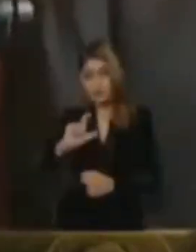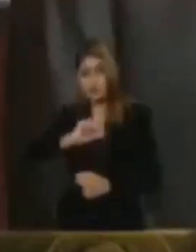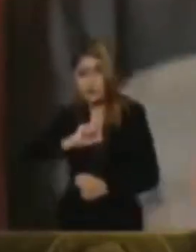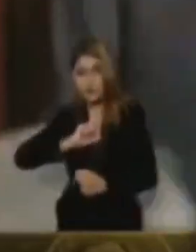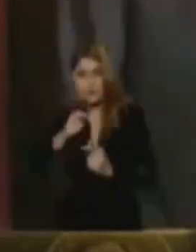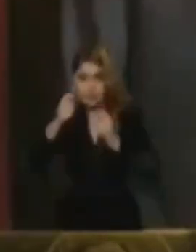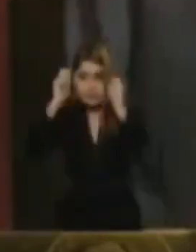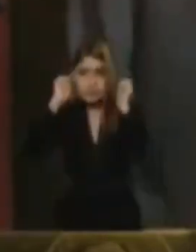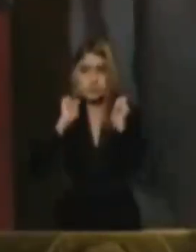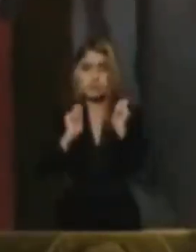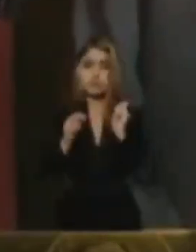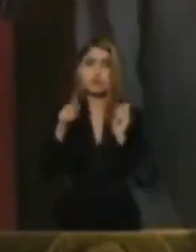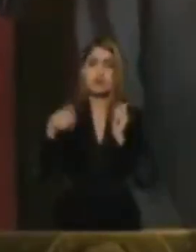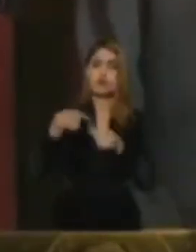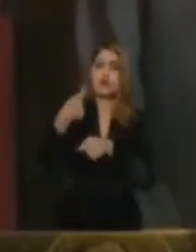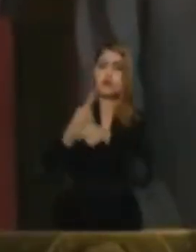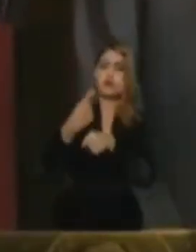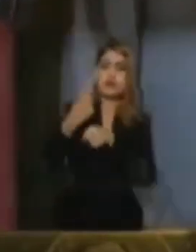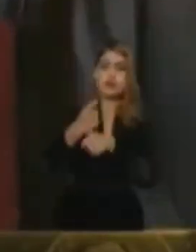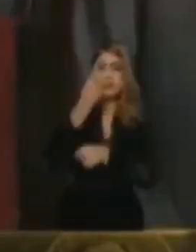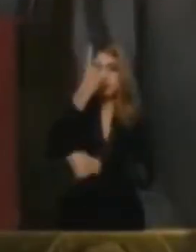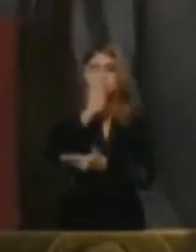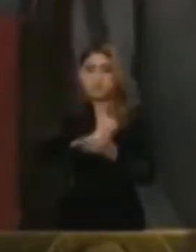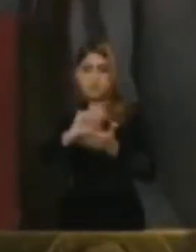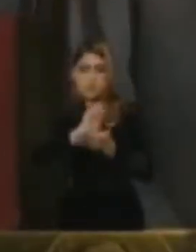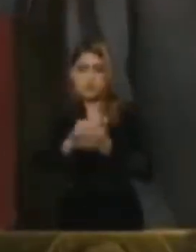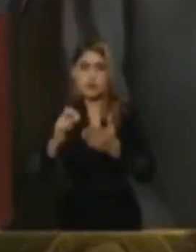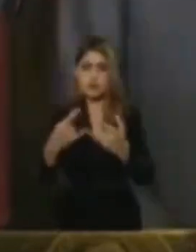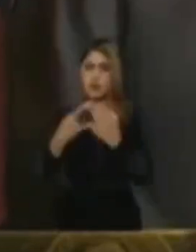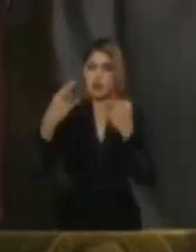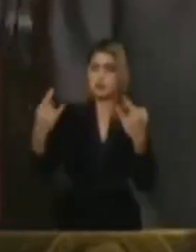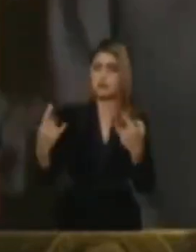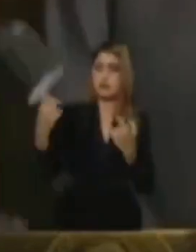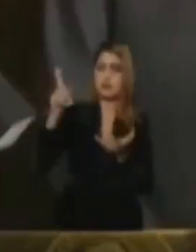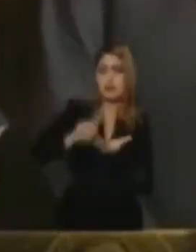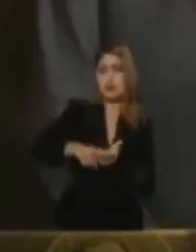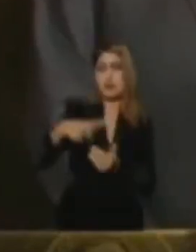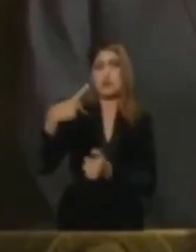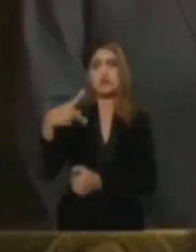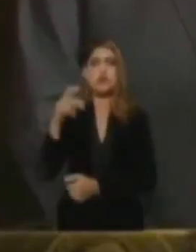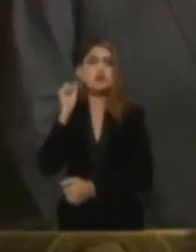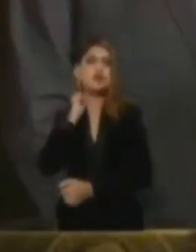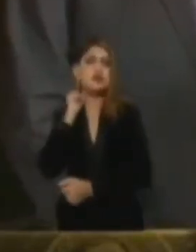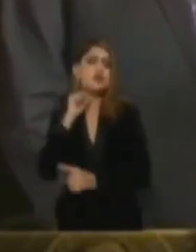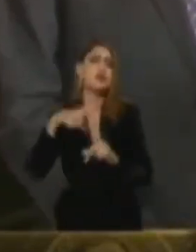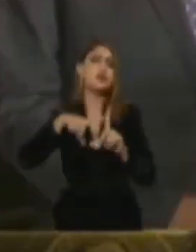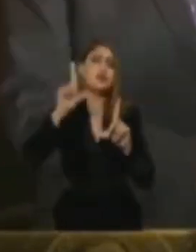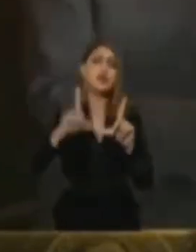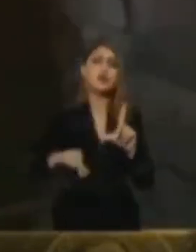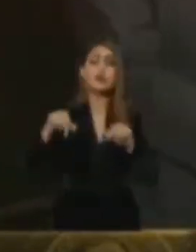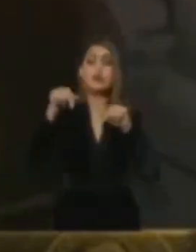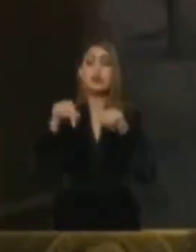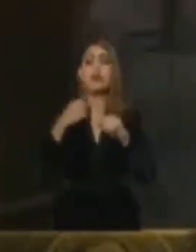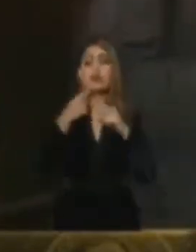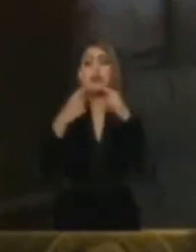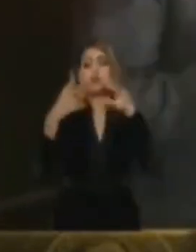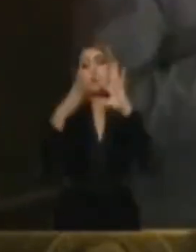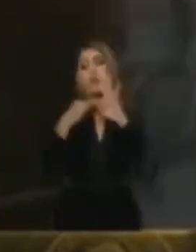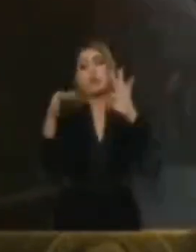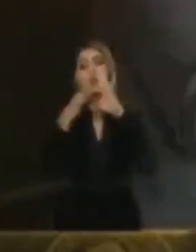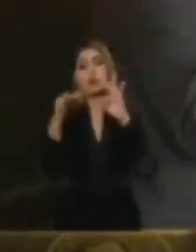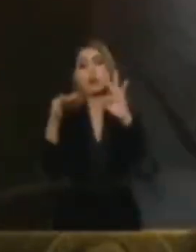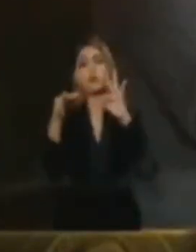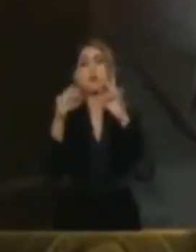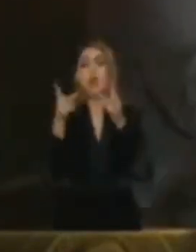primera escritora que estará formando parte de la historia del Senado de la República. Y sin duda un discurso muy